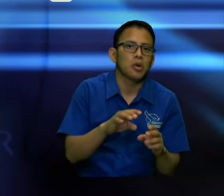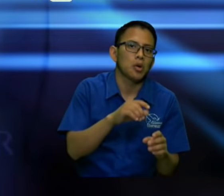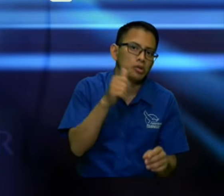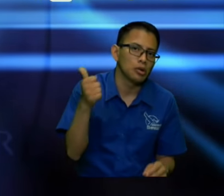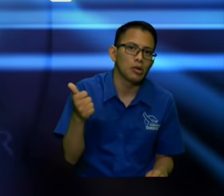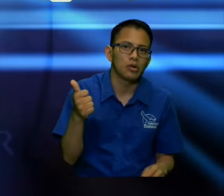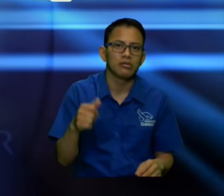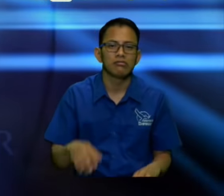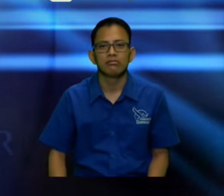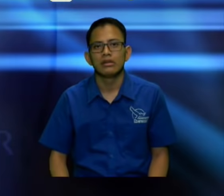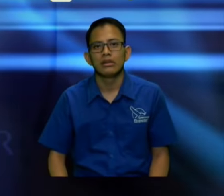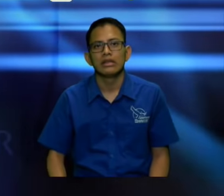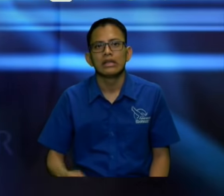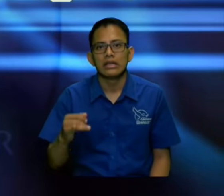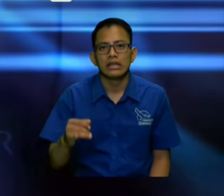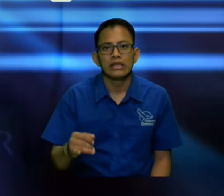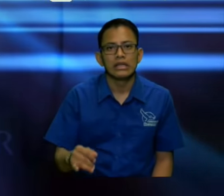forma.